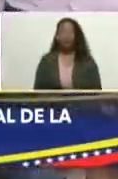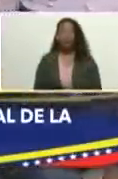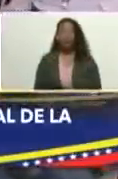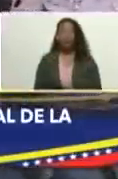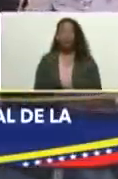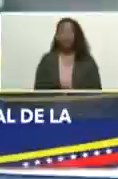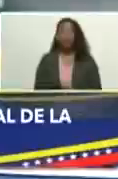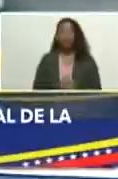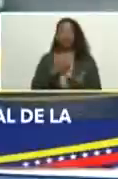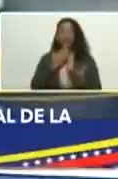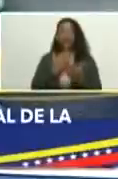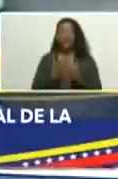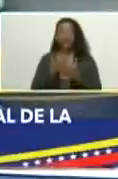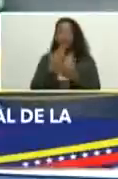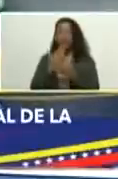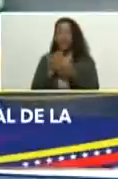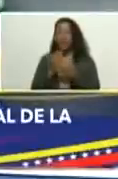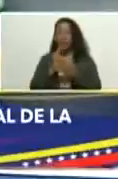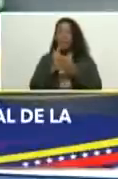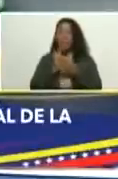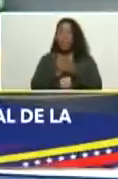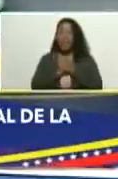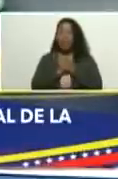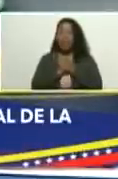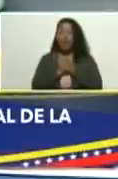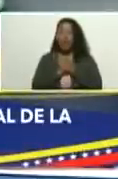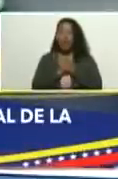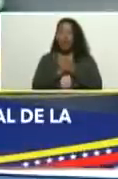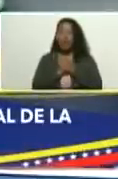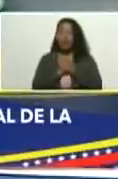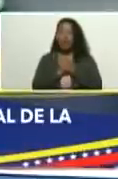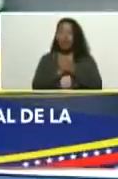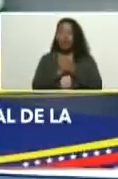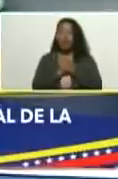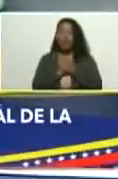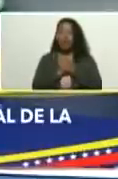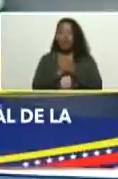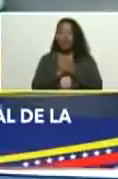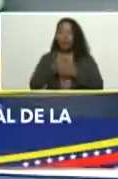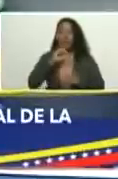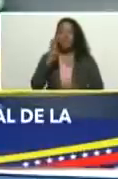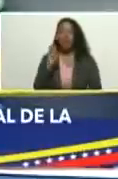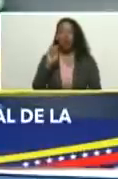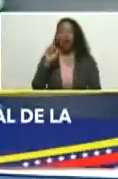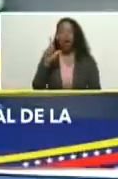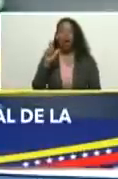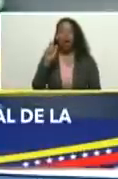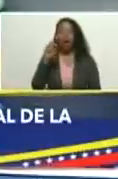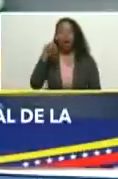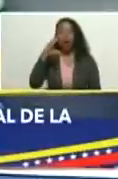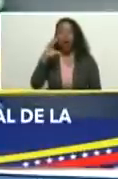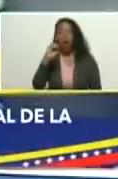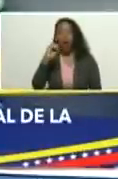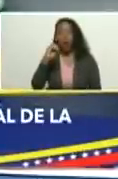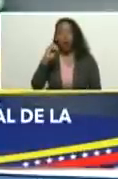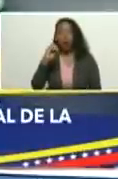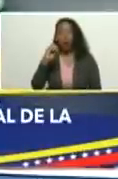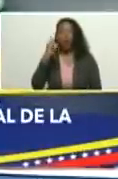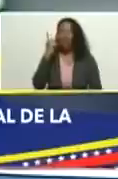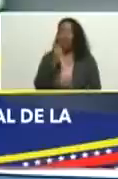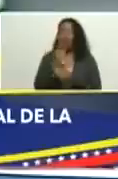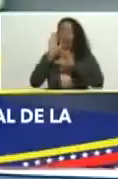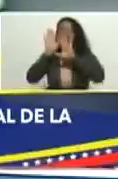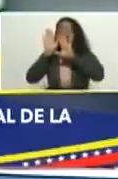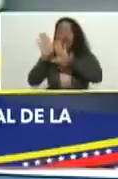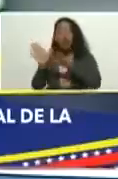Bueno, muchas gracias, querido camarada. Wilmen Díaz Polanco, secretario general. Así deben ser los